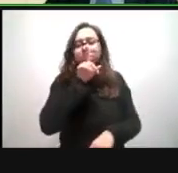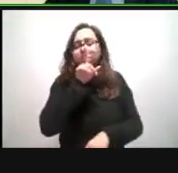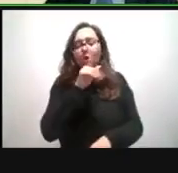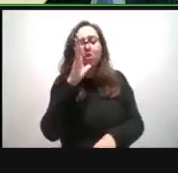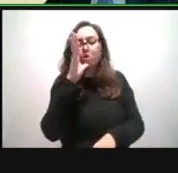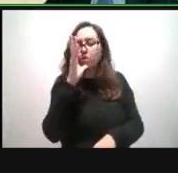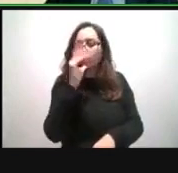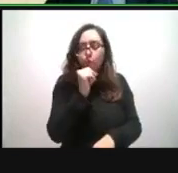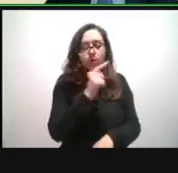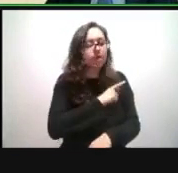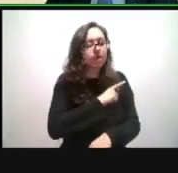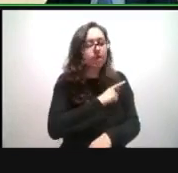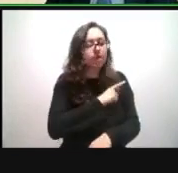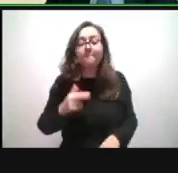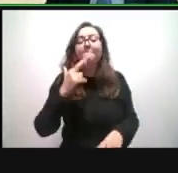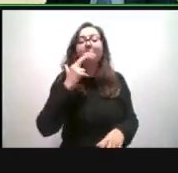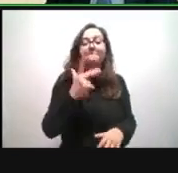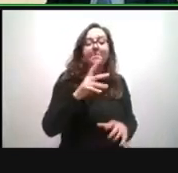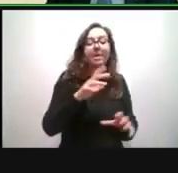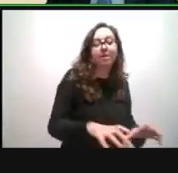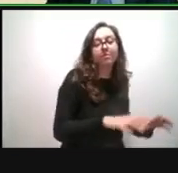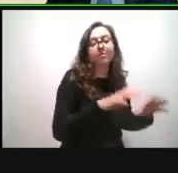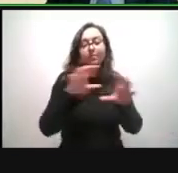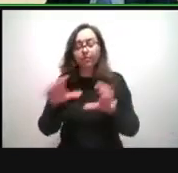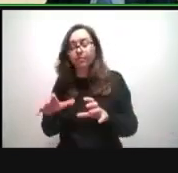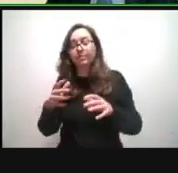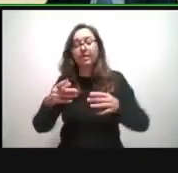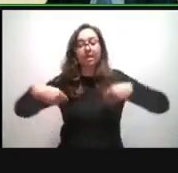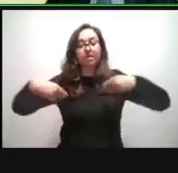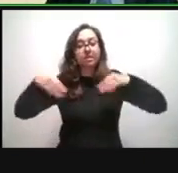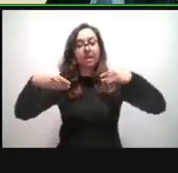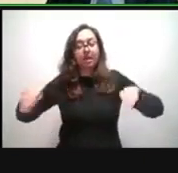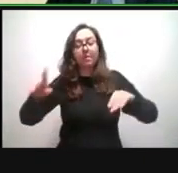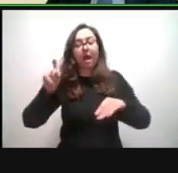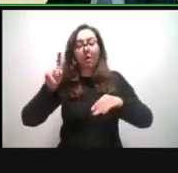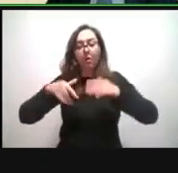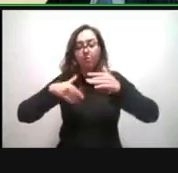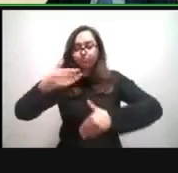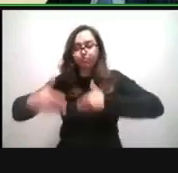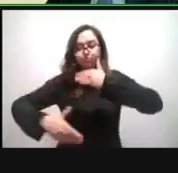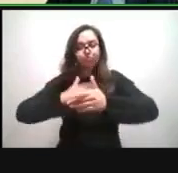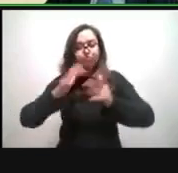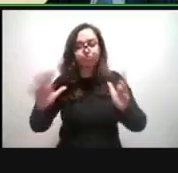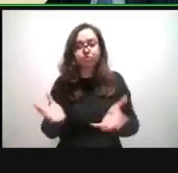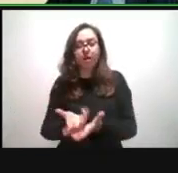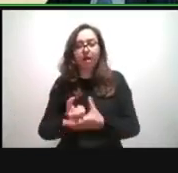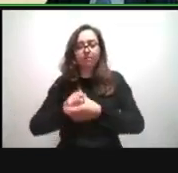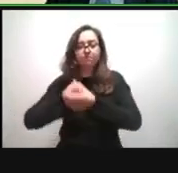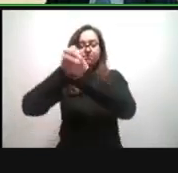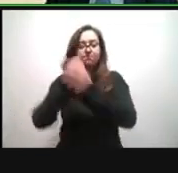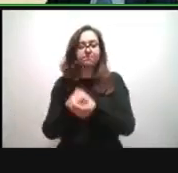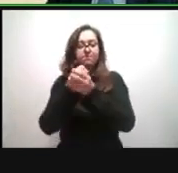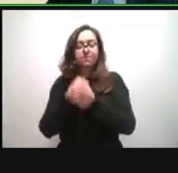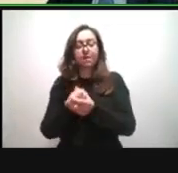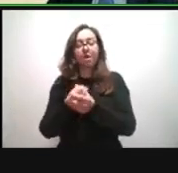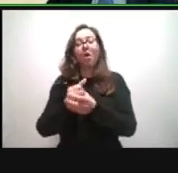es ponerlo rodeado de una gasa húmeda, meterlo en una bolsa de plástico sellada y dentro de otra bolsa que tenga